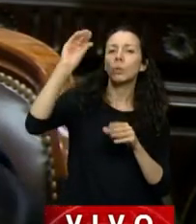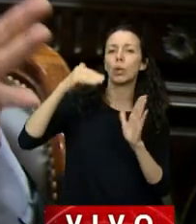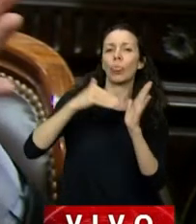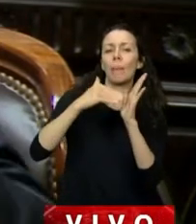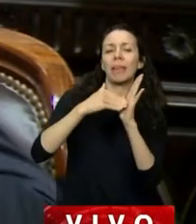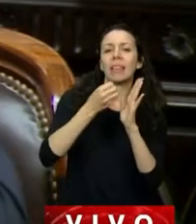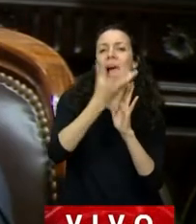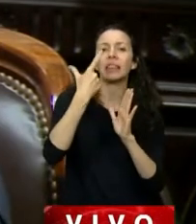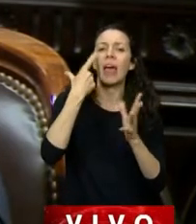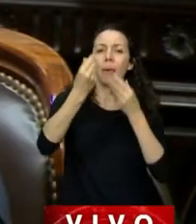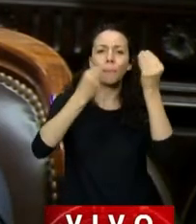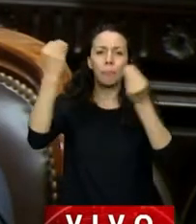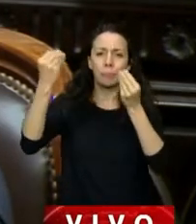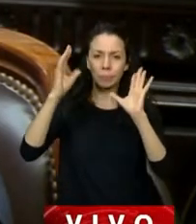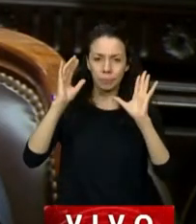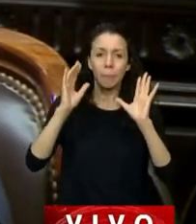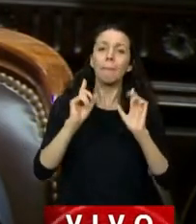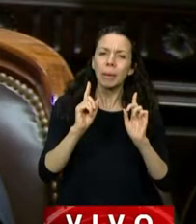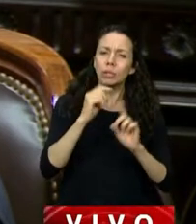que considerar las zonas geográficas, ¿no?